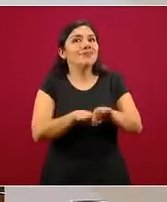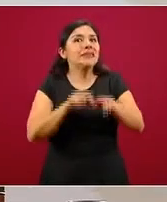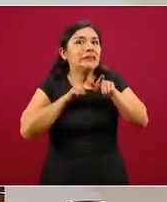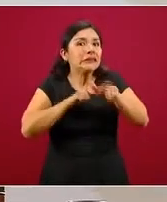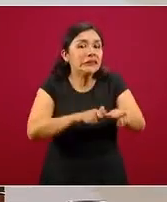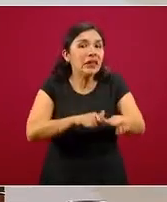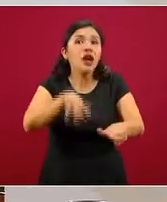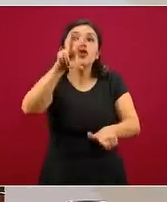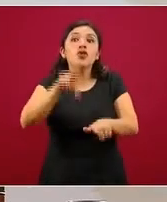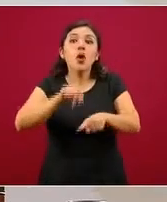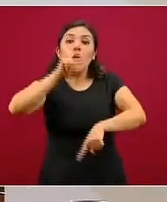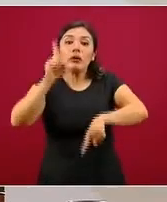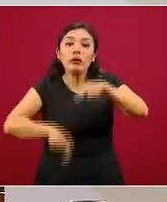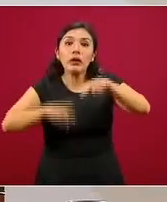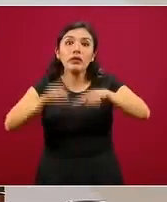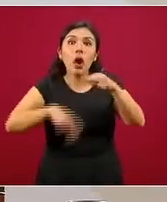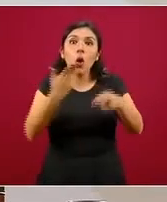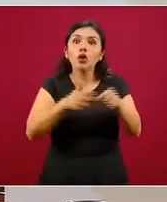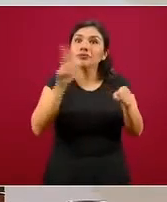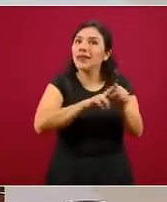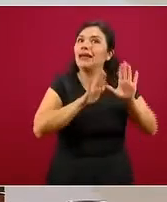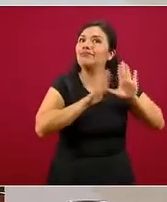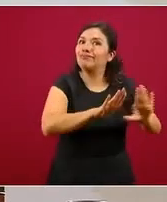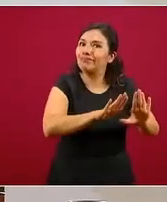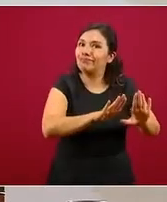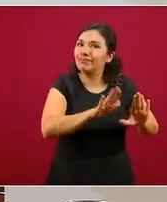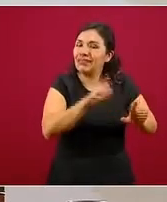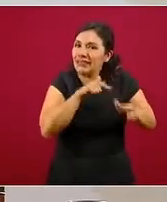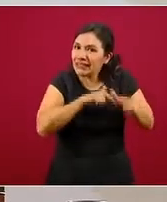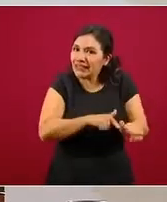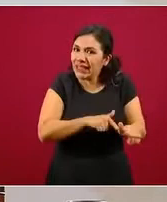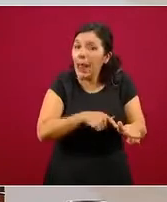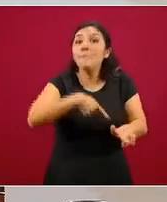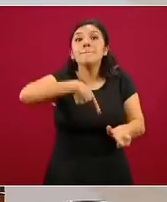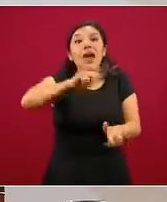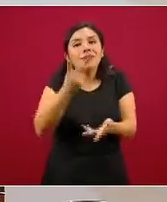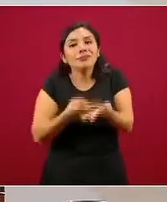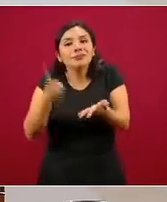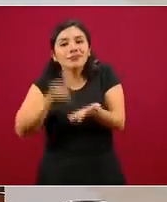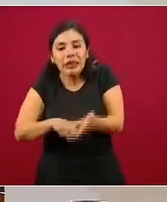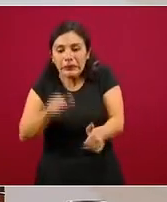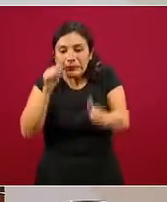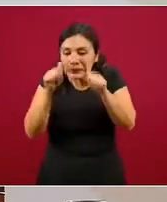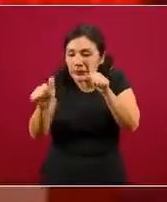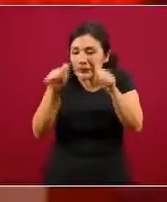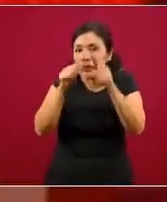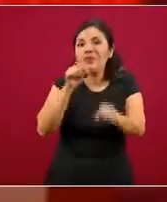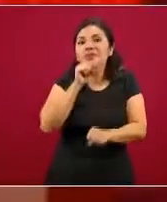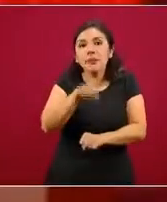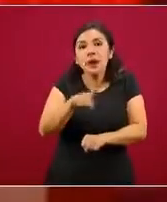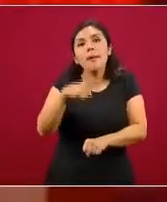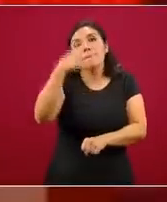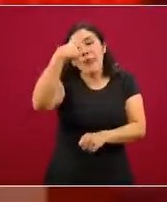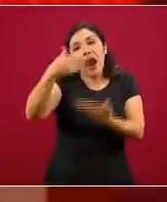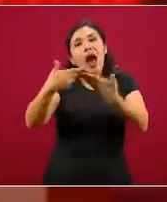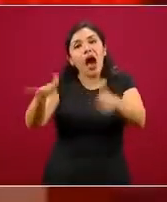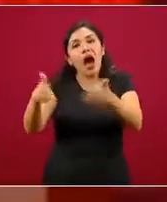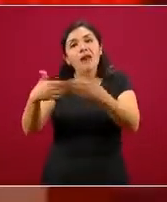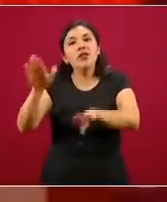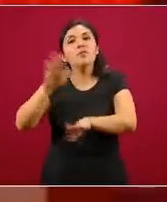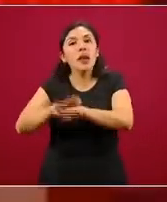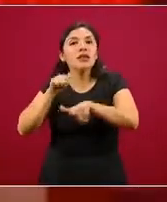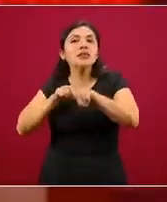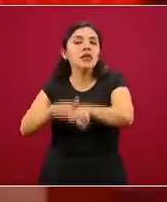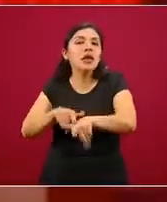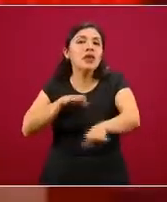o no revertir la reconversión hospitalaria, pero al mismo tiempo tener la posibilidad de mantener la